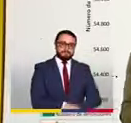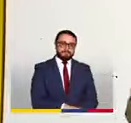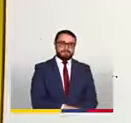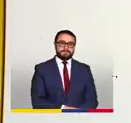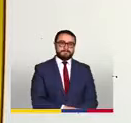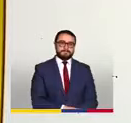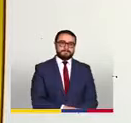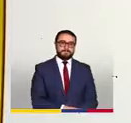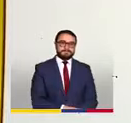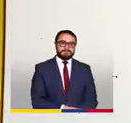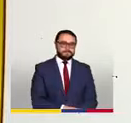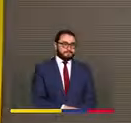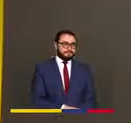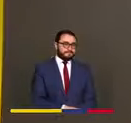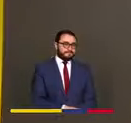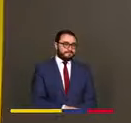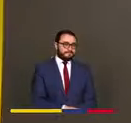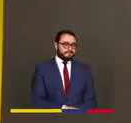así no va.